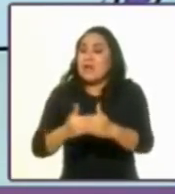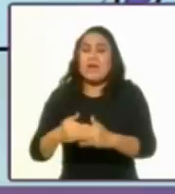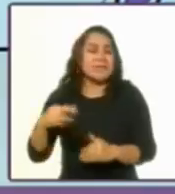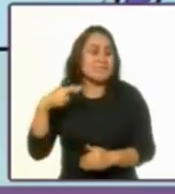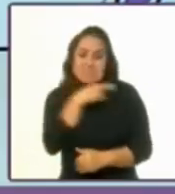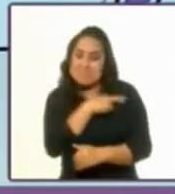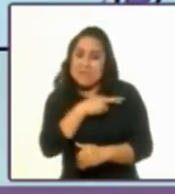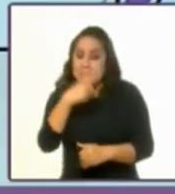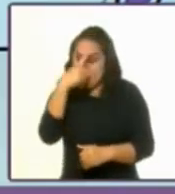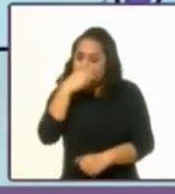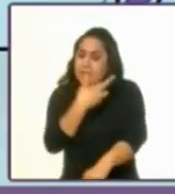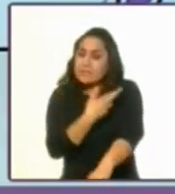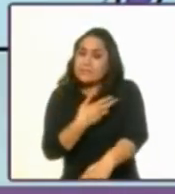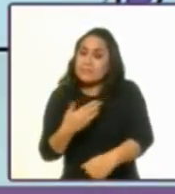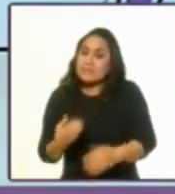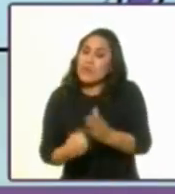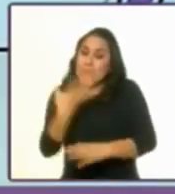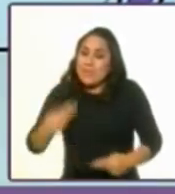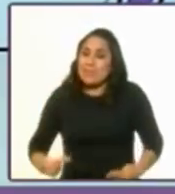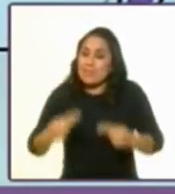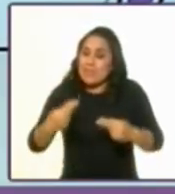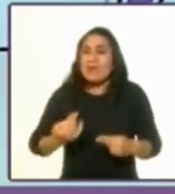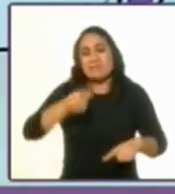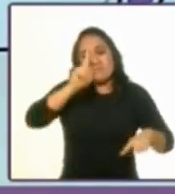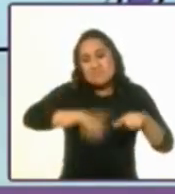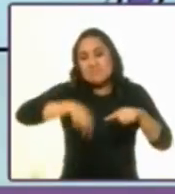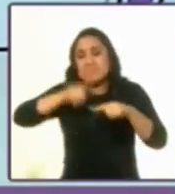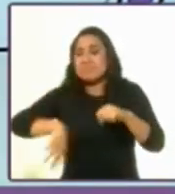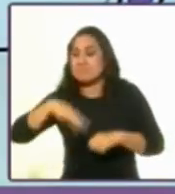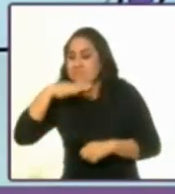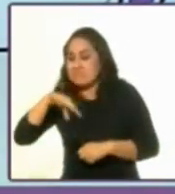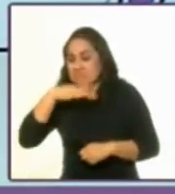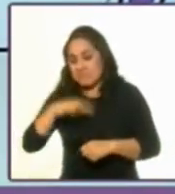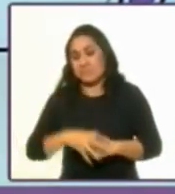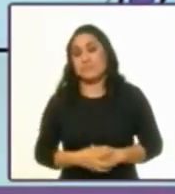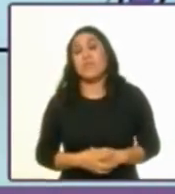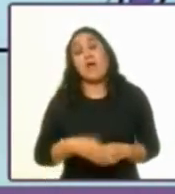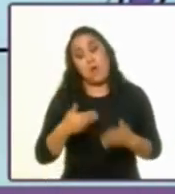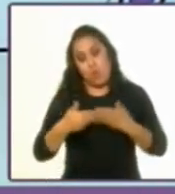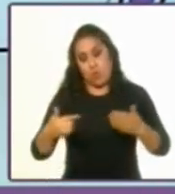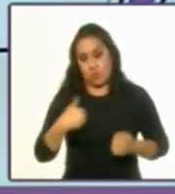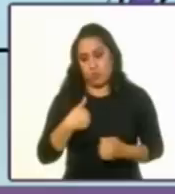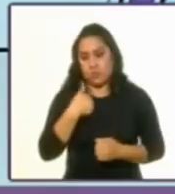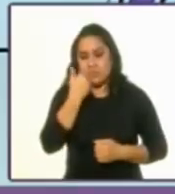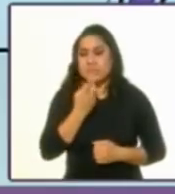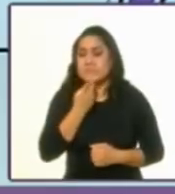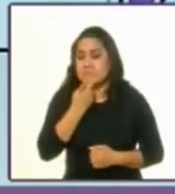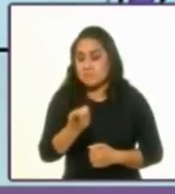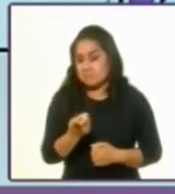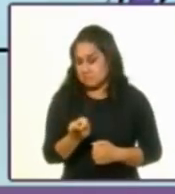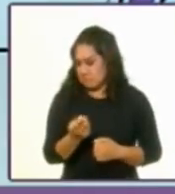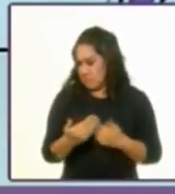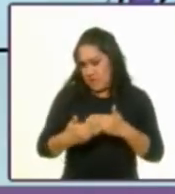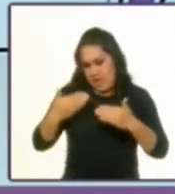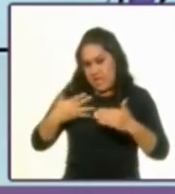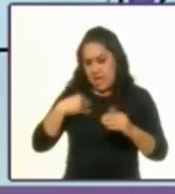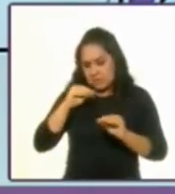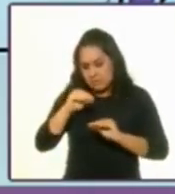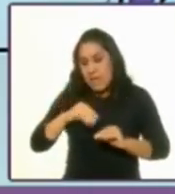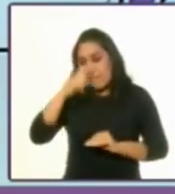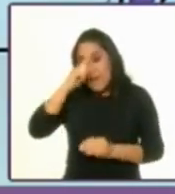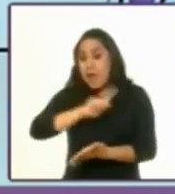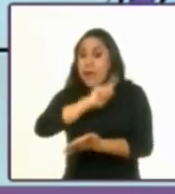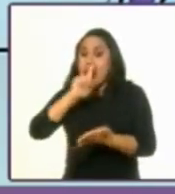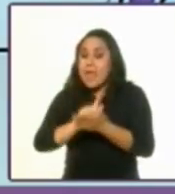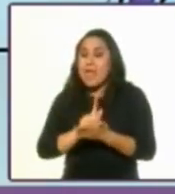negocio y también vamos a acabar con la corrupción quiero decir que esto todo esto ya está contemplado en la ley de mejora regulatoria